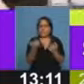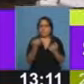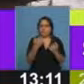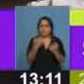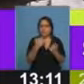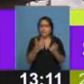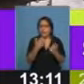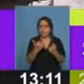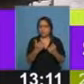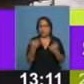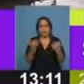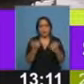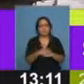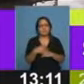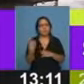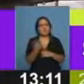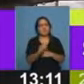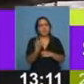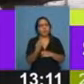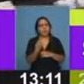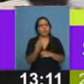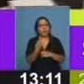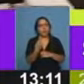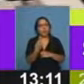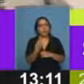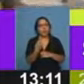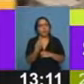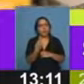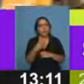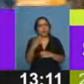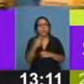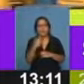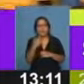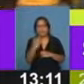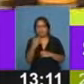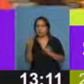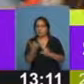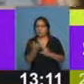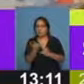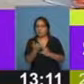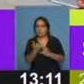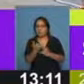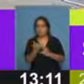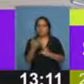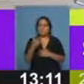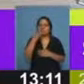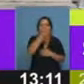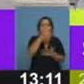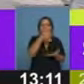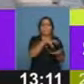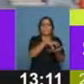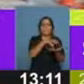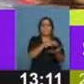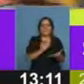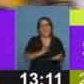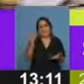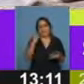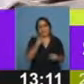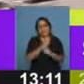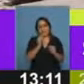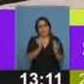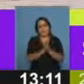digamos. Todos los componentes de los RAE, residuos de aparatos eléctricos o electrónicos, van a una empresa con la que trabajamos ya hace un tiempo, que